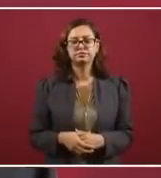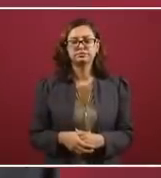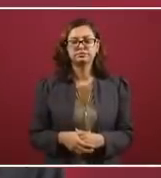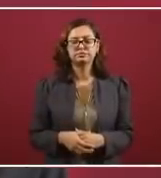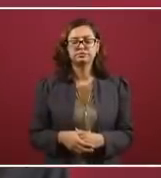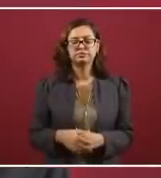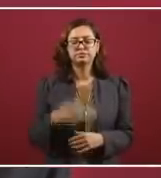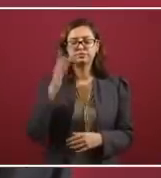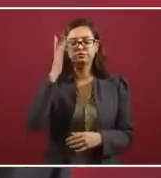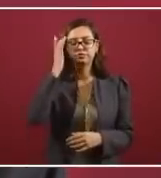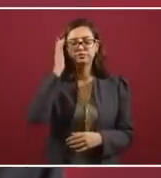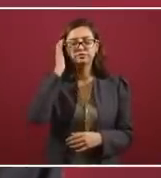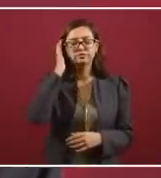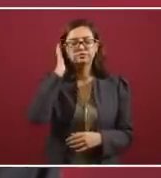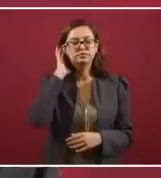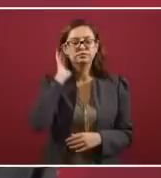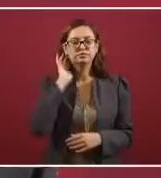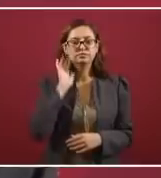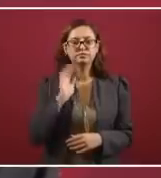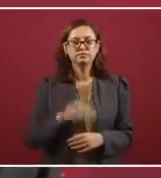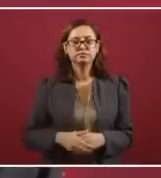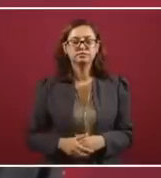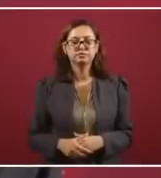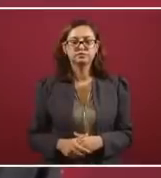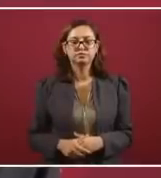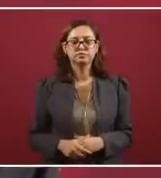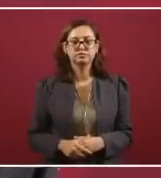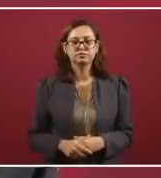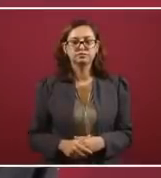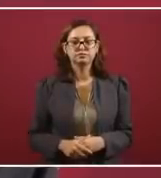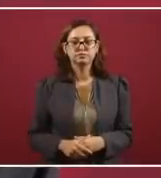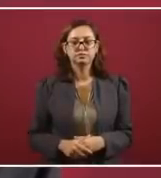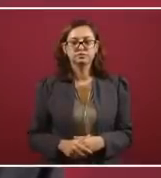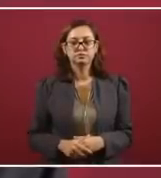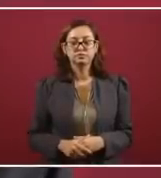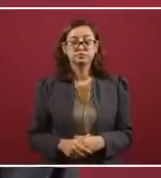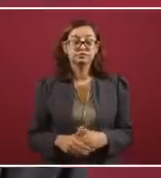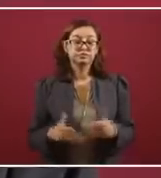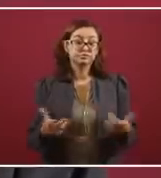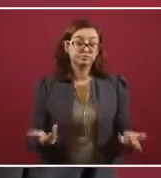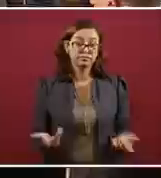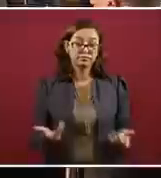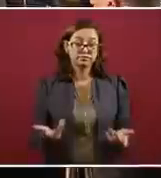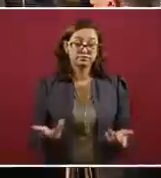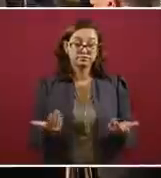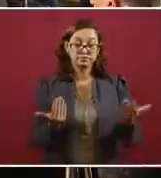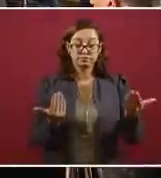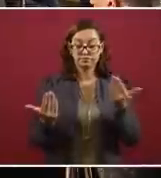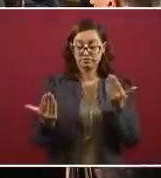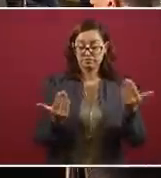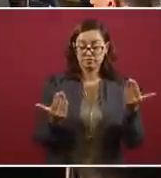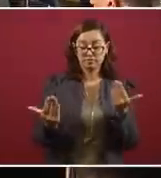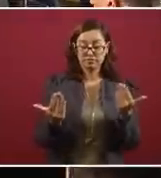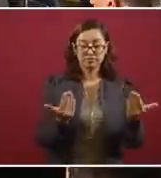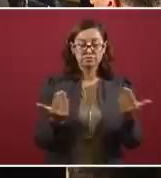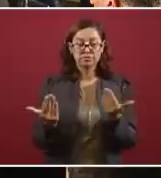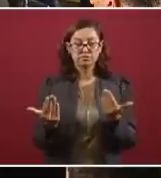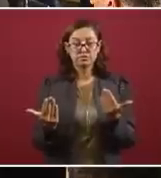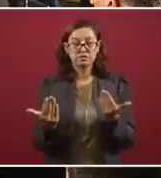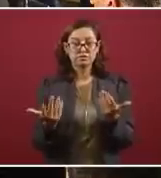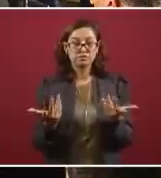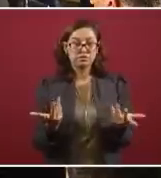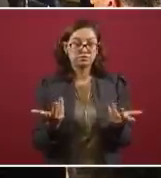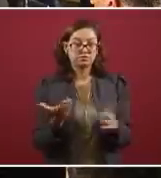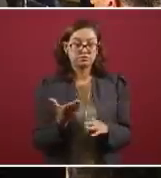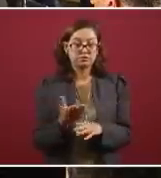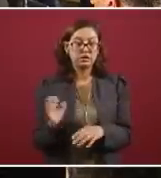si se toma en cuenta lo que ya se había acordado. Estamos hablando de una